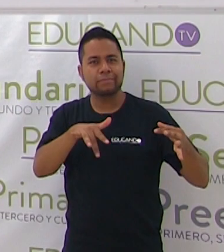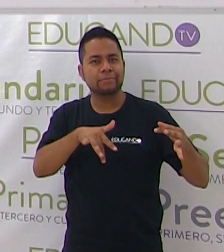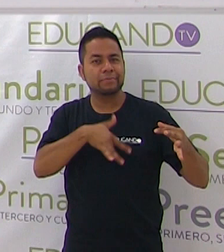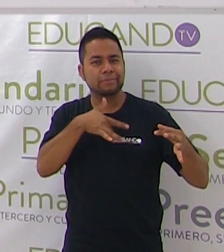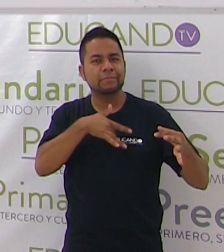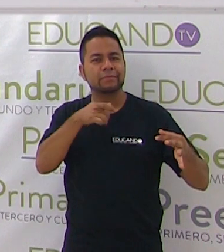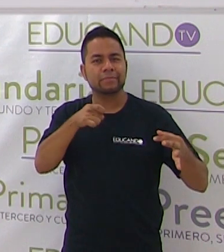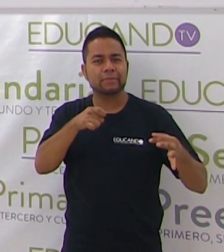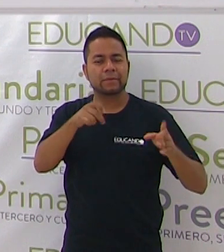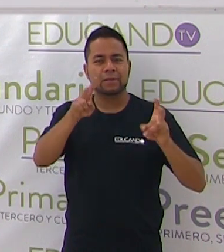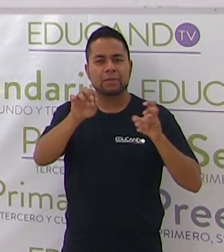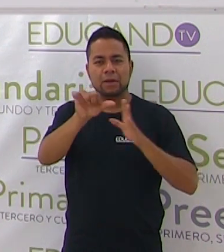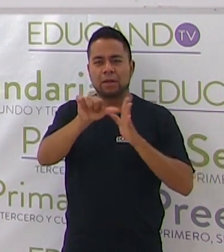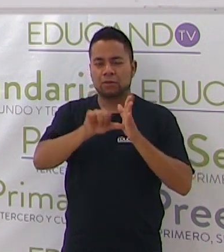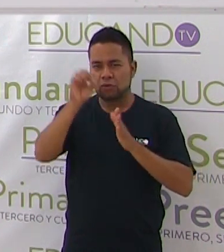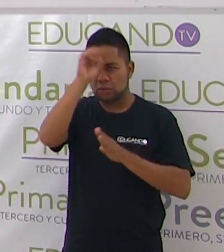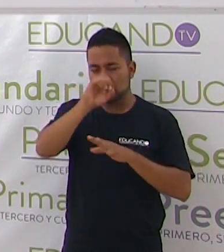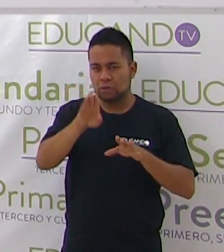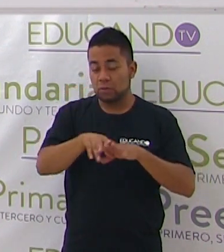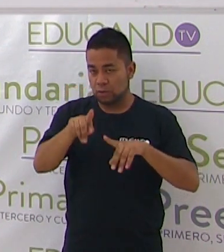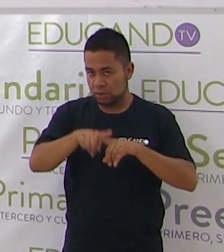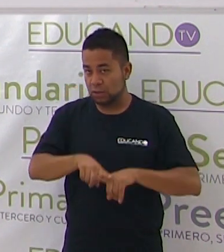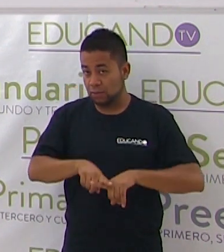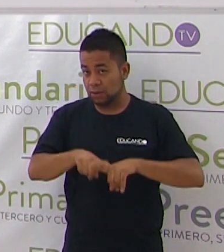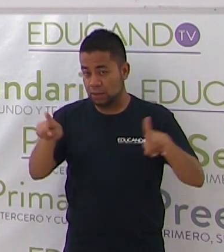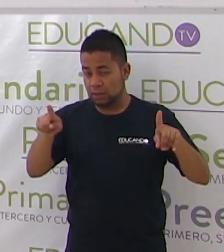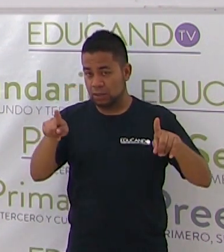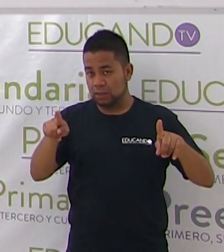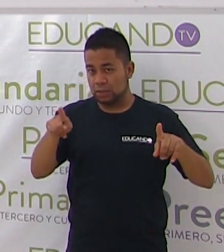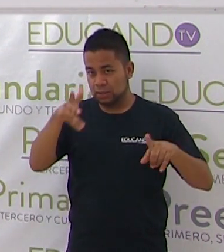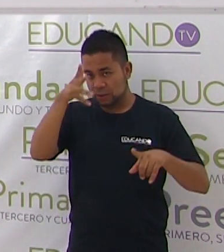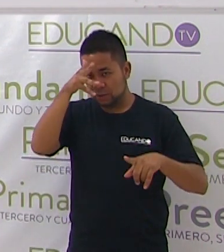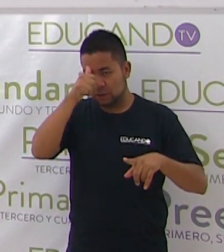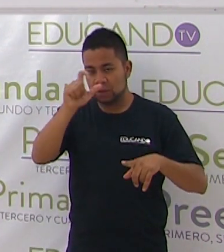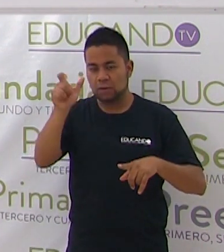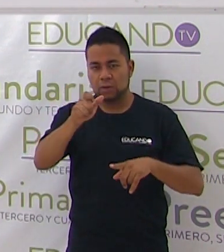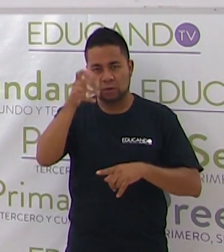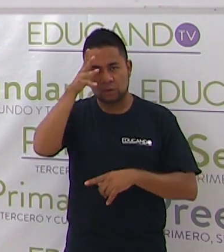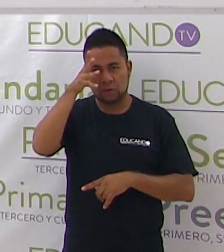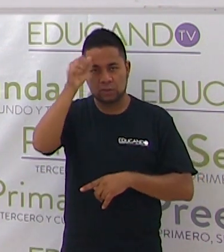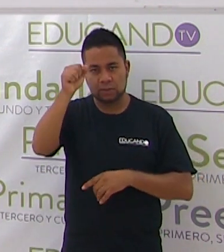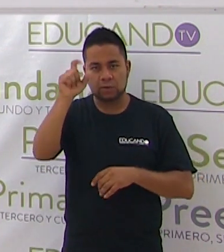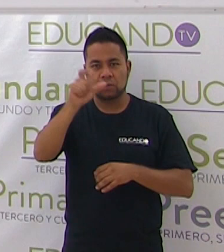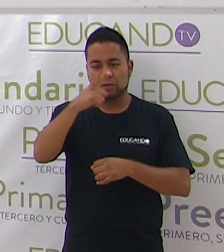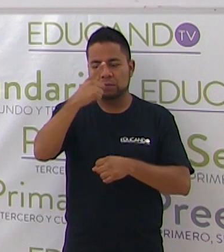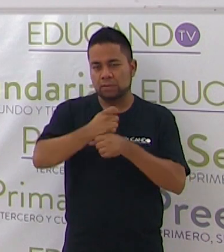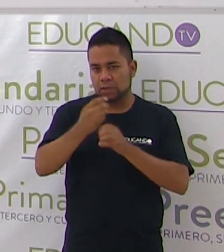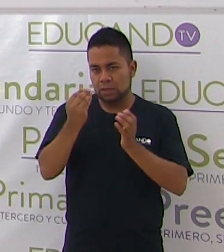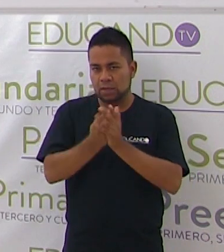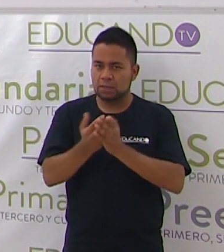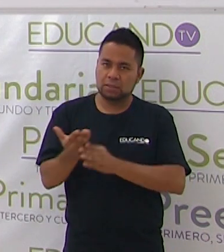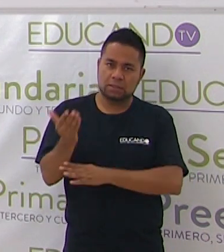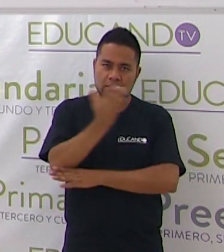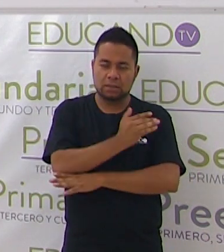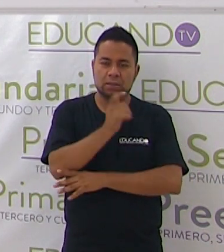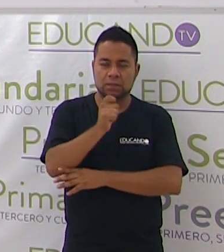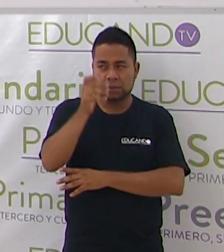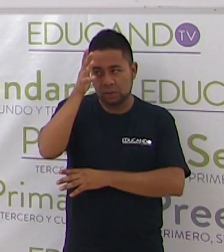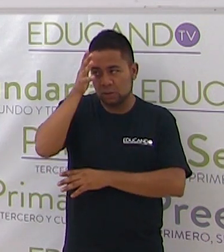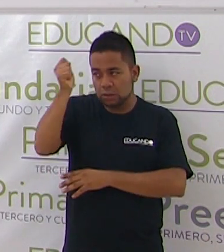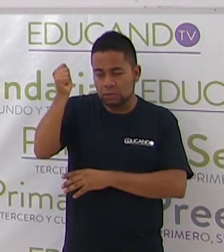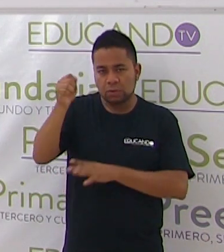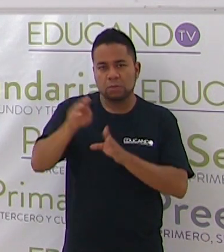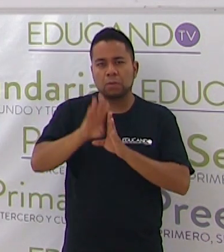de artículo de opinión? ¿Verdad que es muy diferente del concepto de la primera sesión? Este concepto es